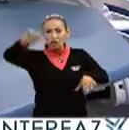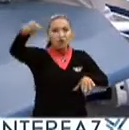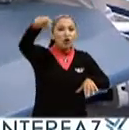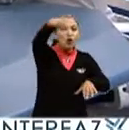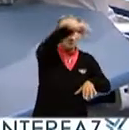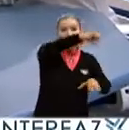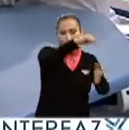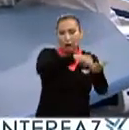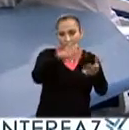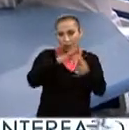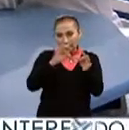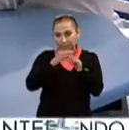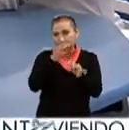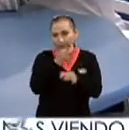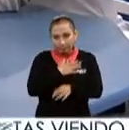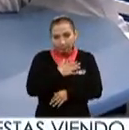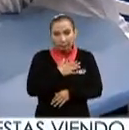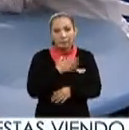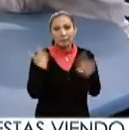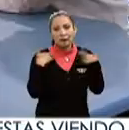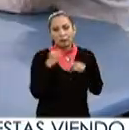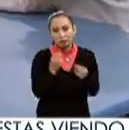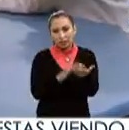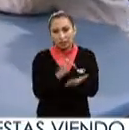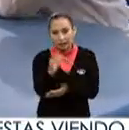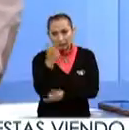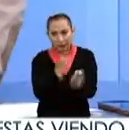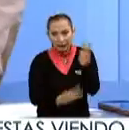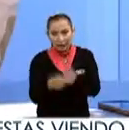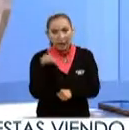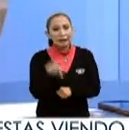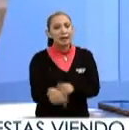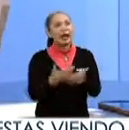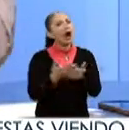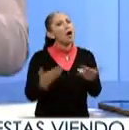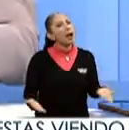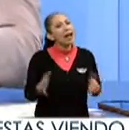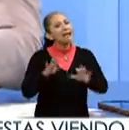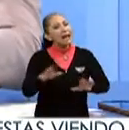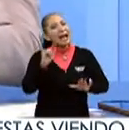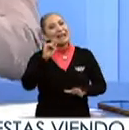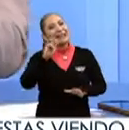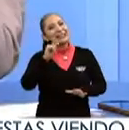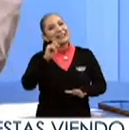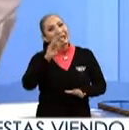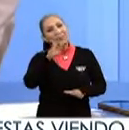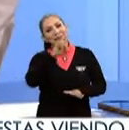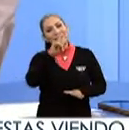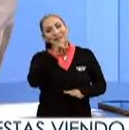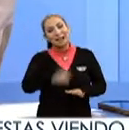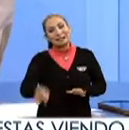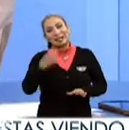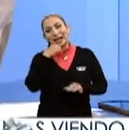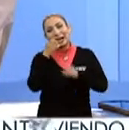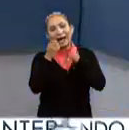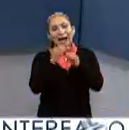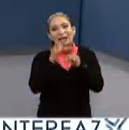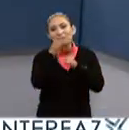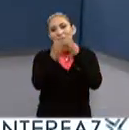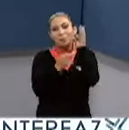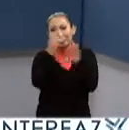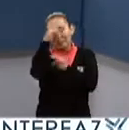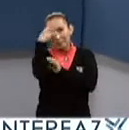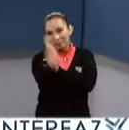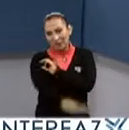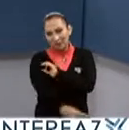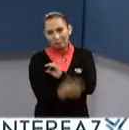foros que ya nos platicará. Maestro, muchísimas gracias por estar con nosotros ahora ya en Interfaz, en la Agencia Informativa de Educación de México. Muchas